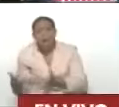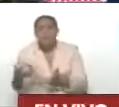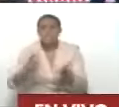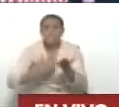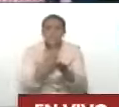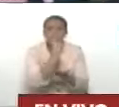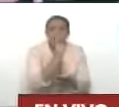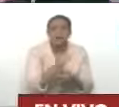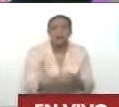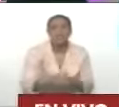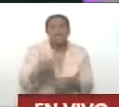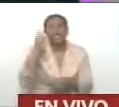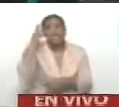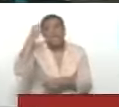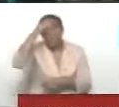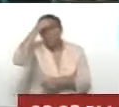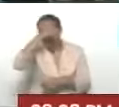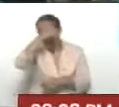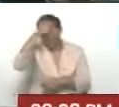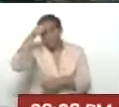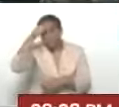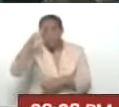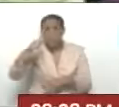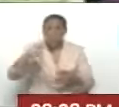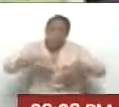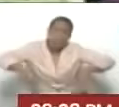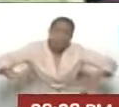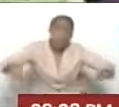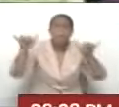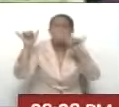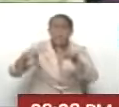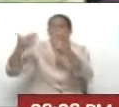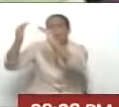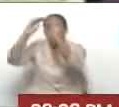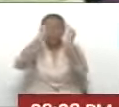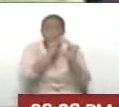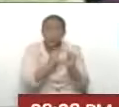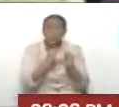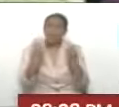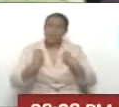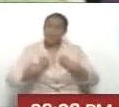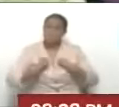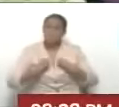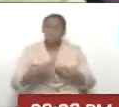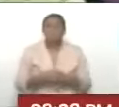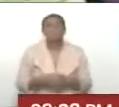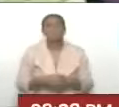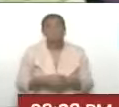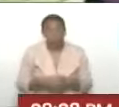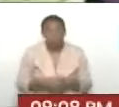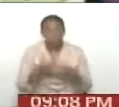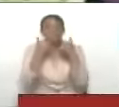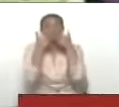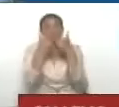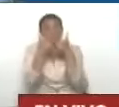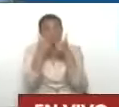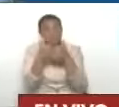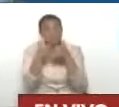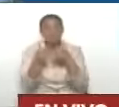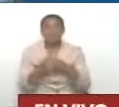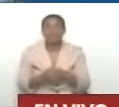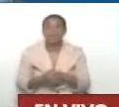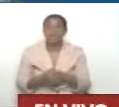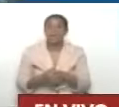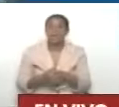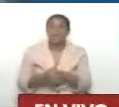sembramos. Y los domingos, si no, los compran ahí en el terreno, la misma gente de la colonia. Imagínate, ¿ves? O sea,